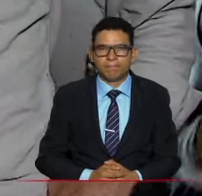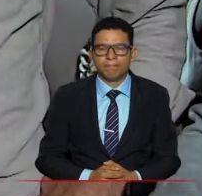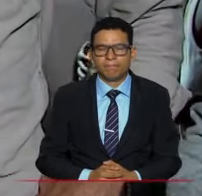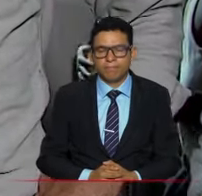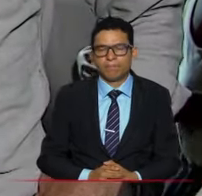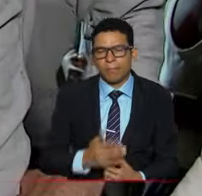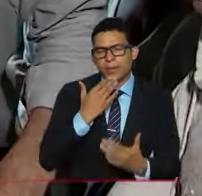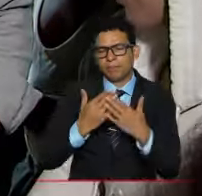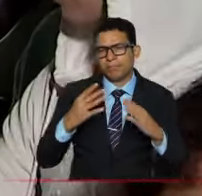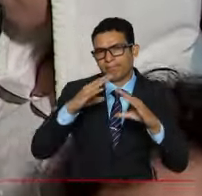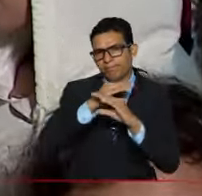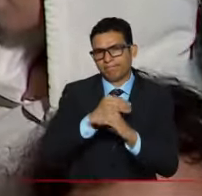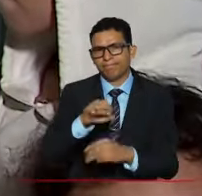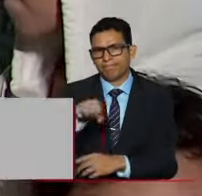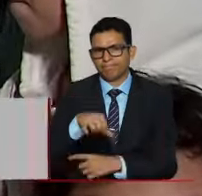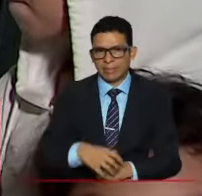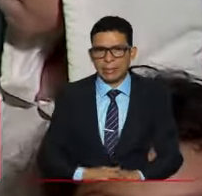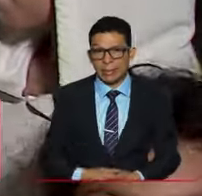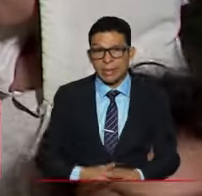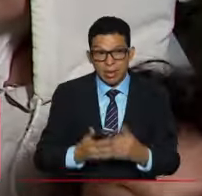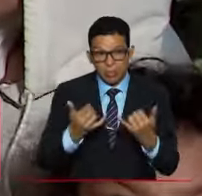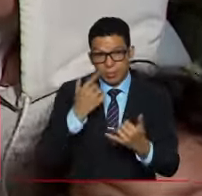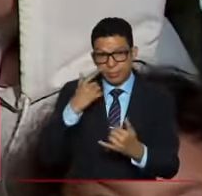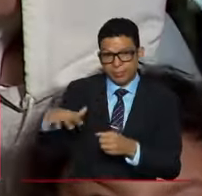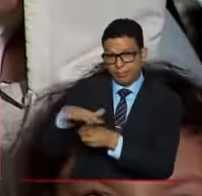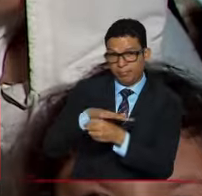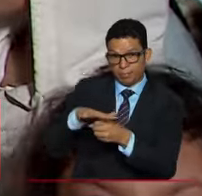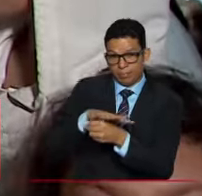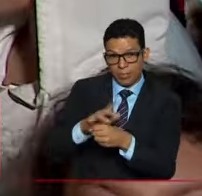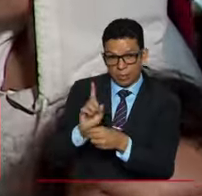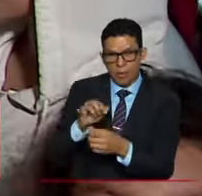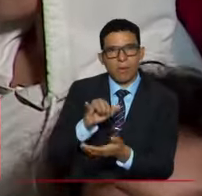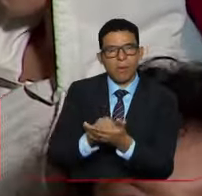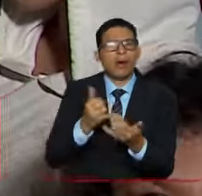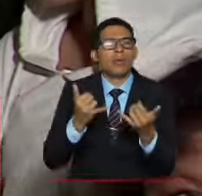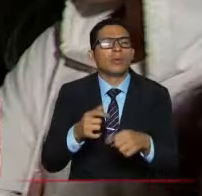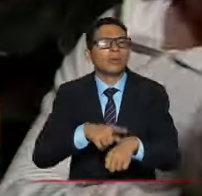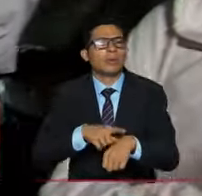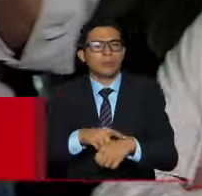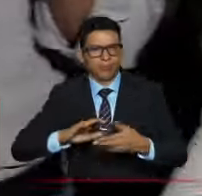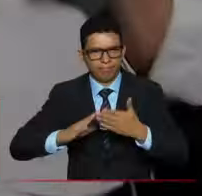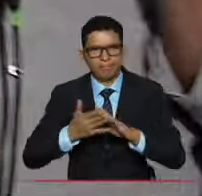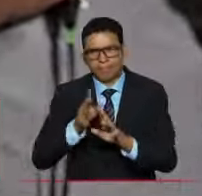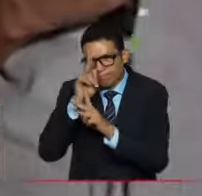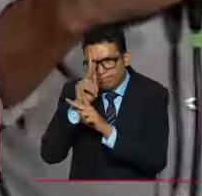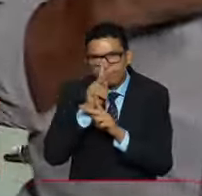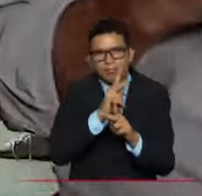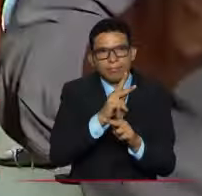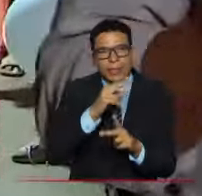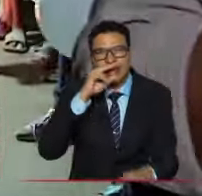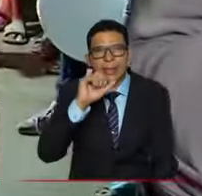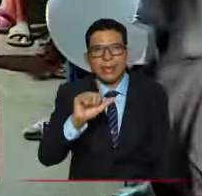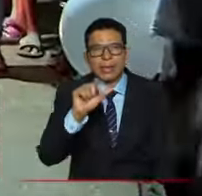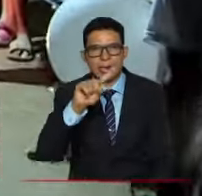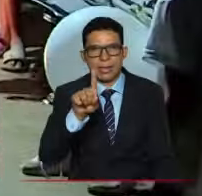Gigi, Armando, audiencia, buenas noches. Así es, estamos justo en el barrio, el lugar de los hechos, donde a esta hora la comunidad le rinde homenaje a la pequeña Salomé. ¿Y